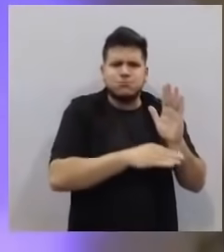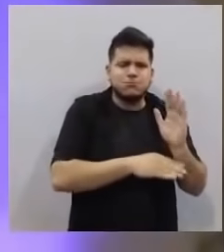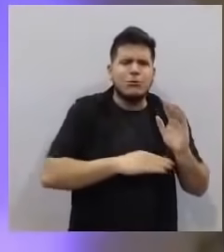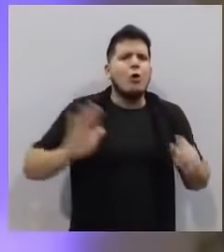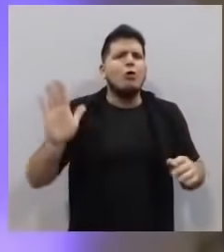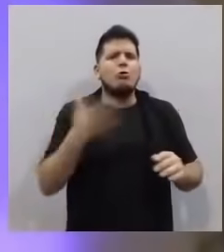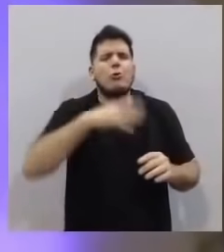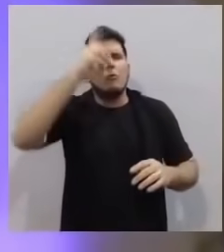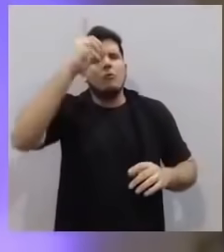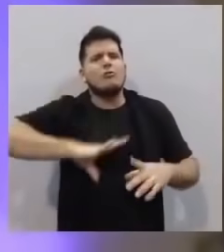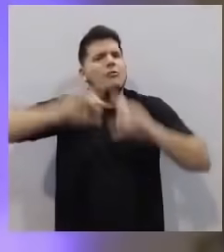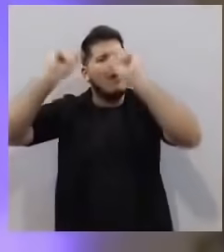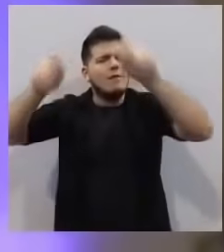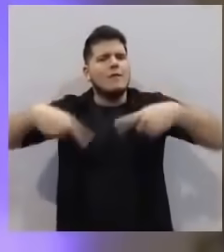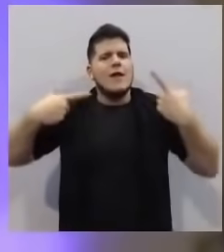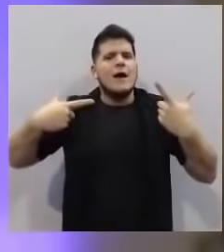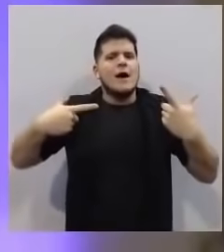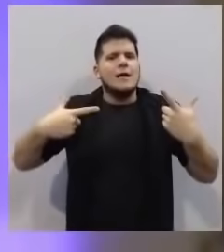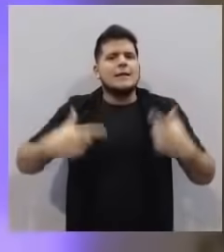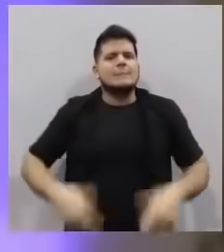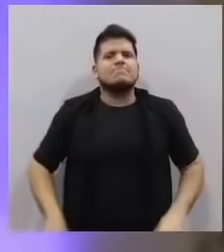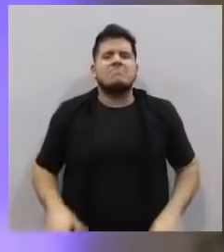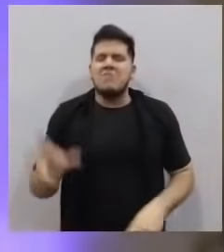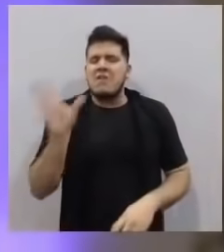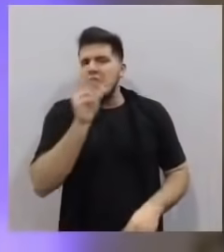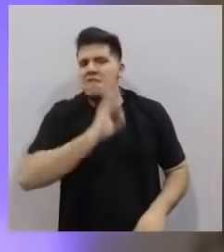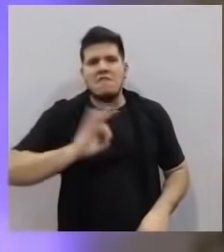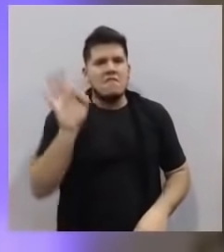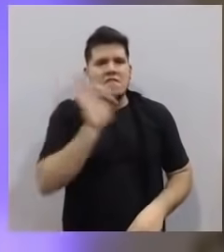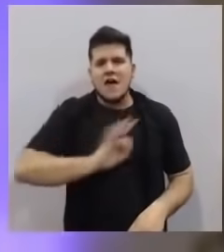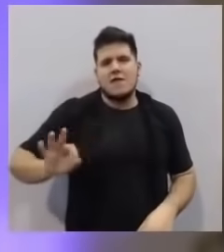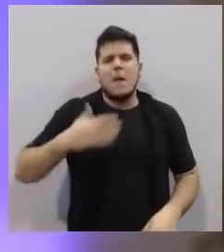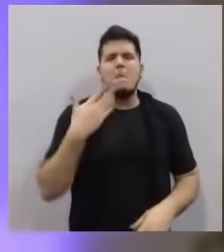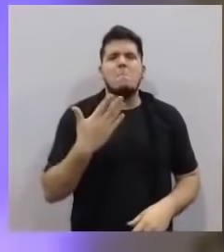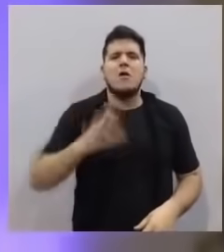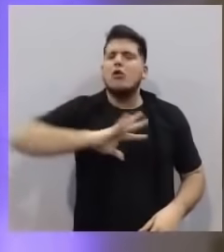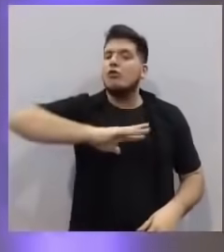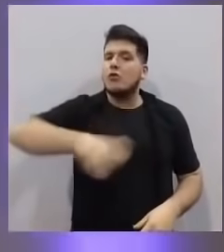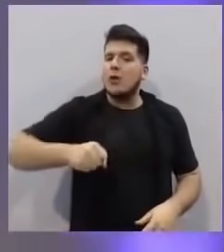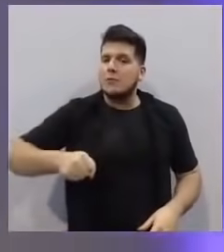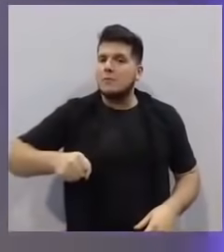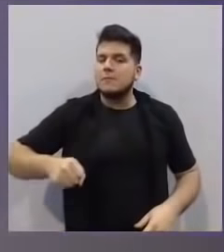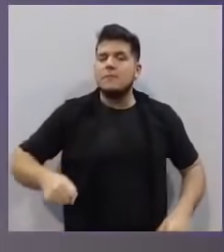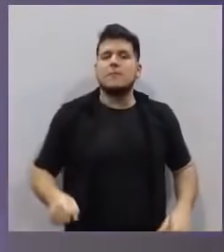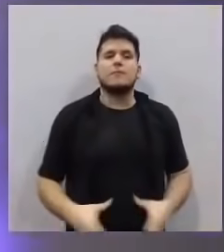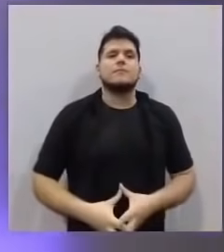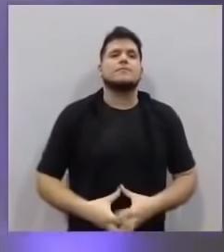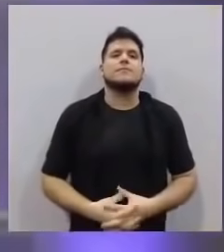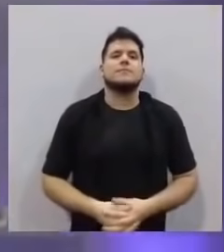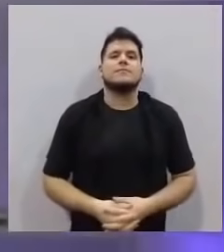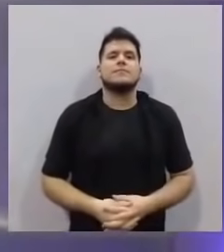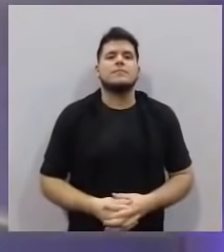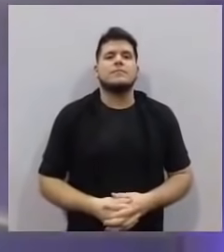te puede tocar dije que nadie te puede tocar lo van a intentar dice pedro que